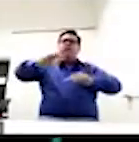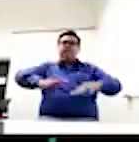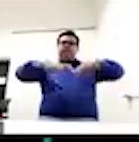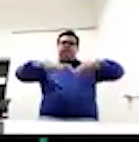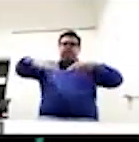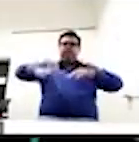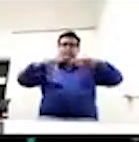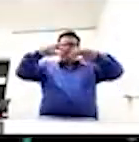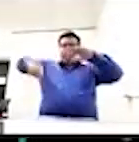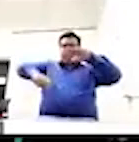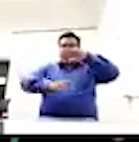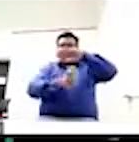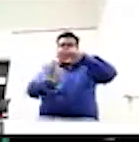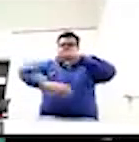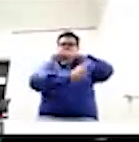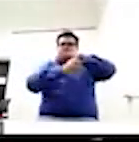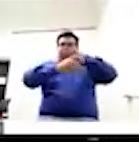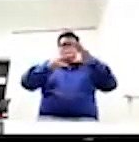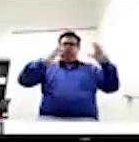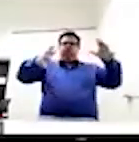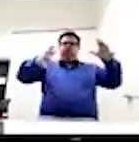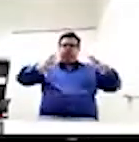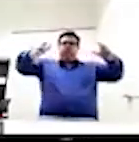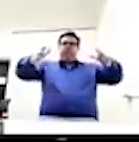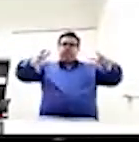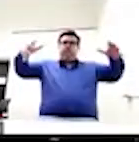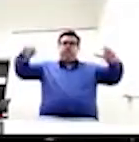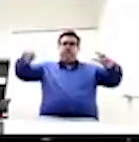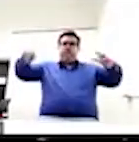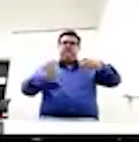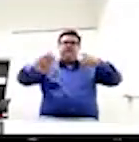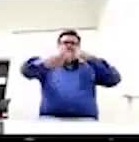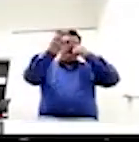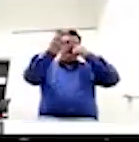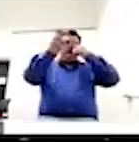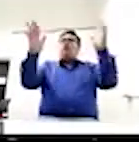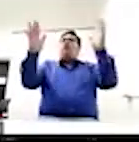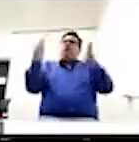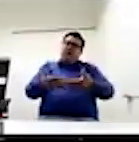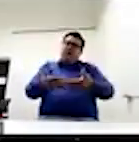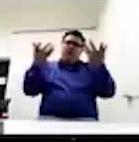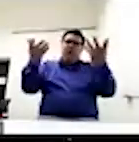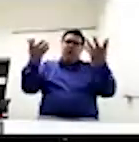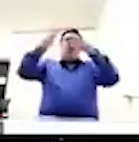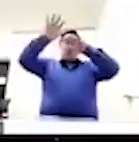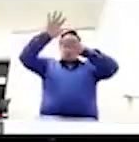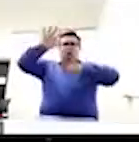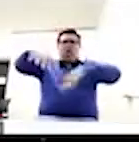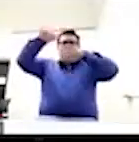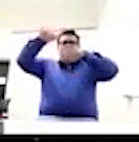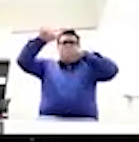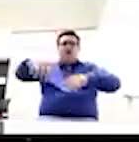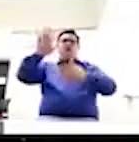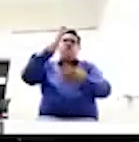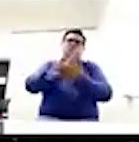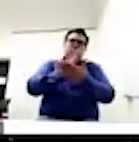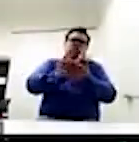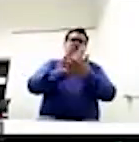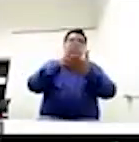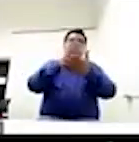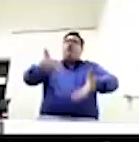Dijoma alimentaba a la culebra con bolas de almidón de yuca. El día en que el ostentoso